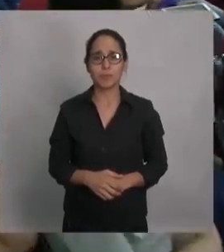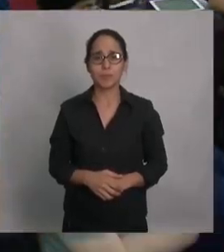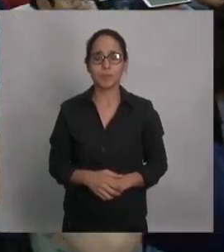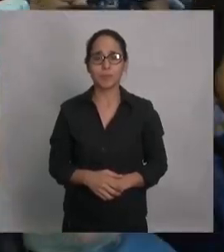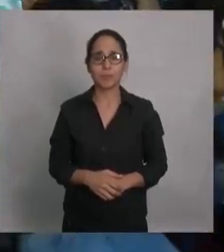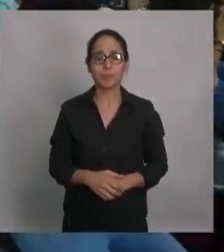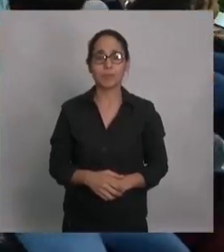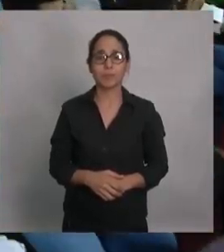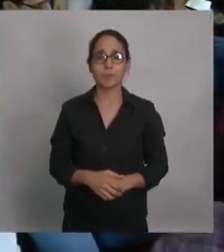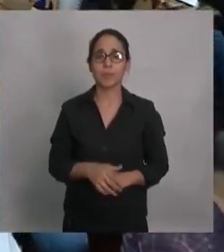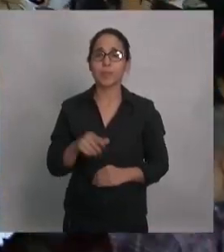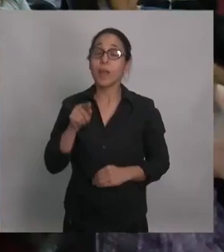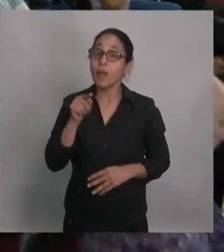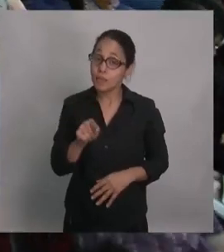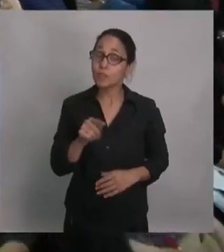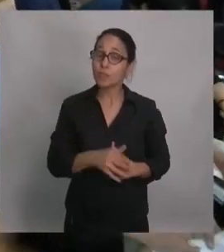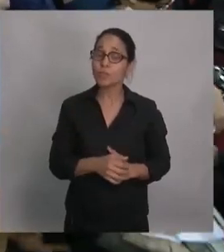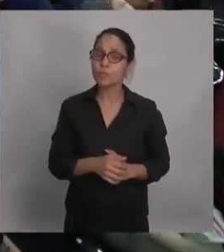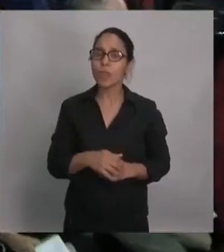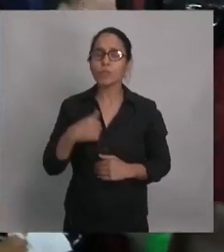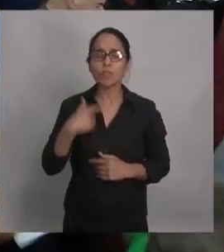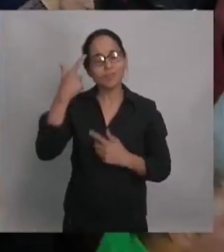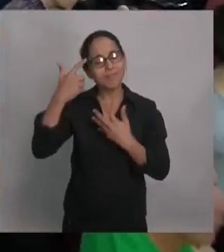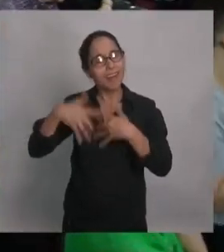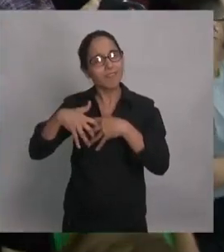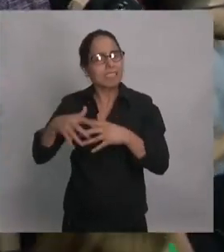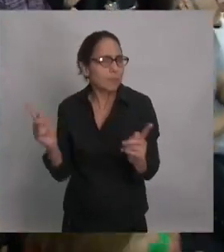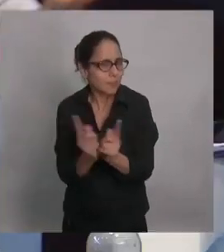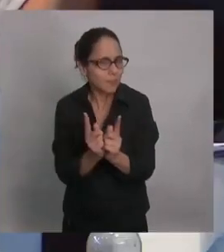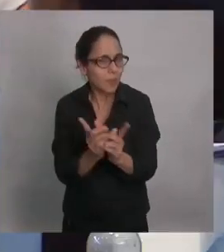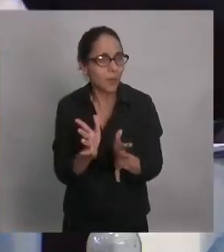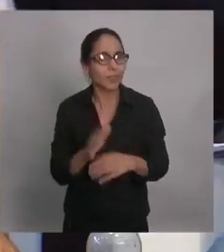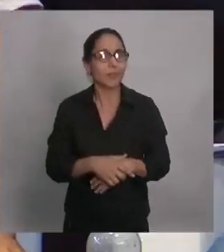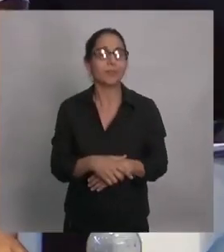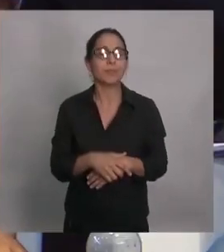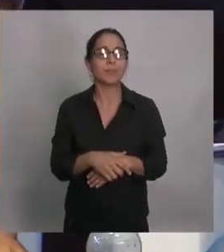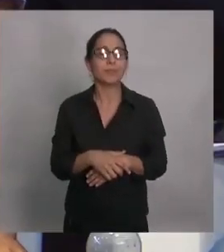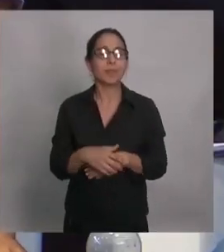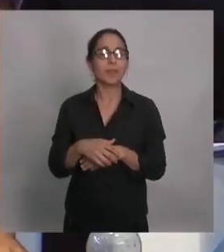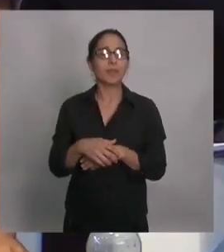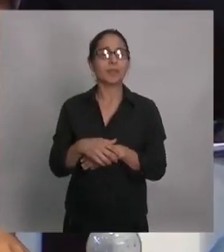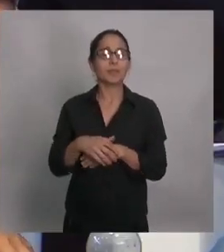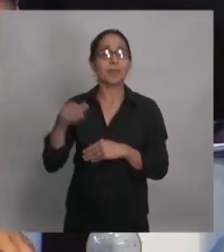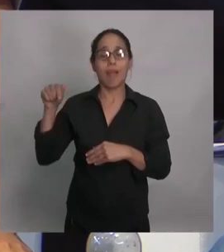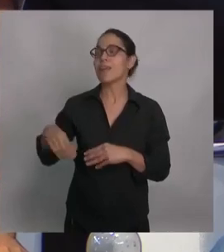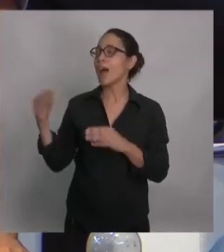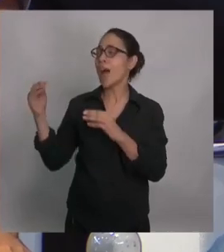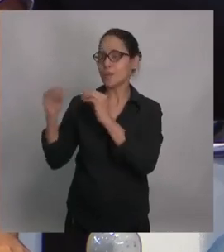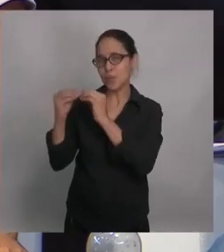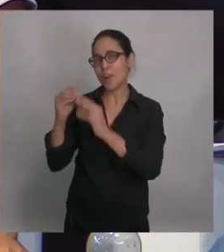En ese sentido, una breve reflexión compatriota tucumano, ¿no?